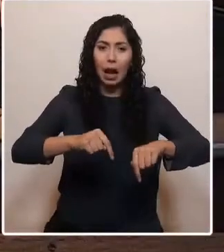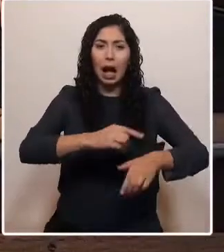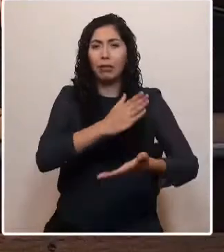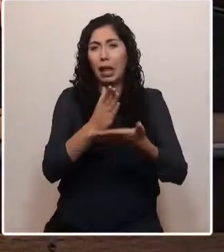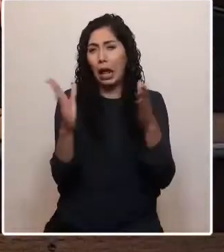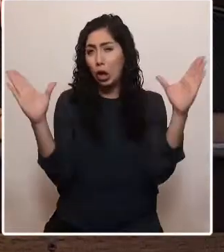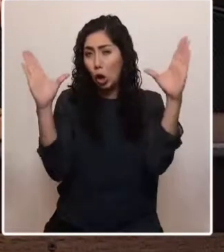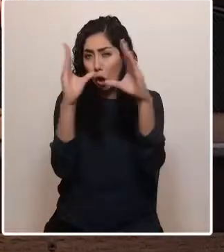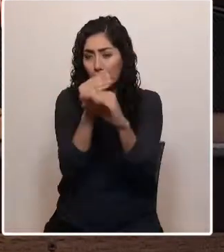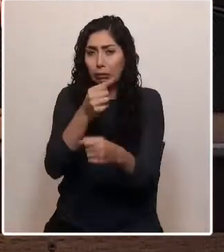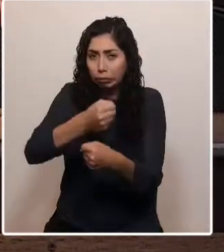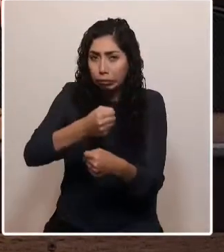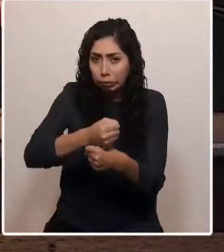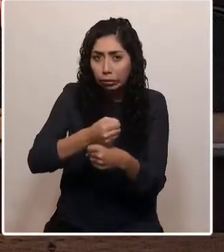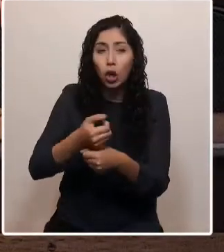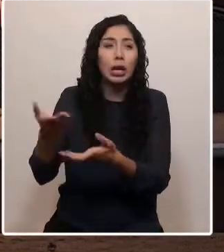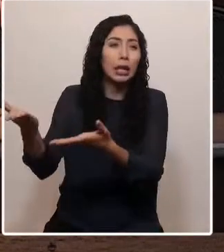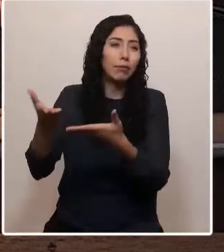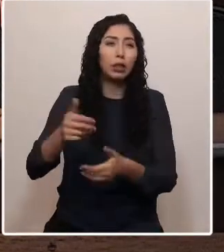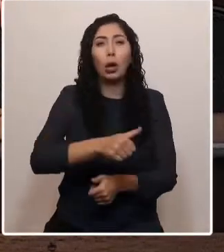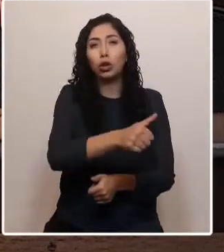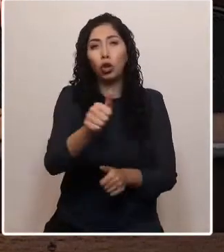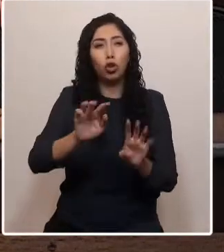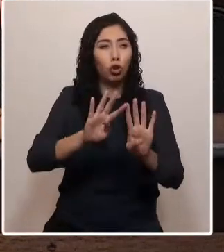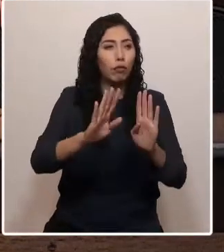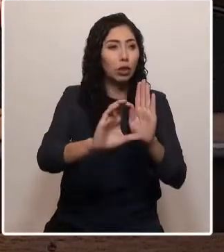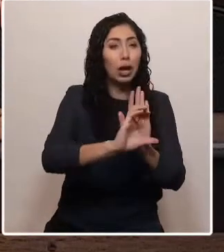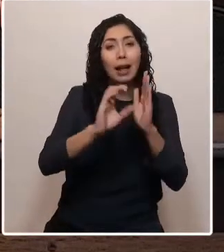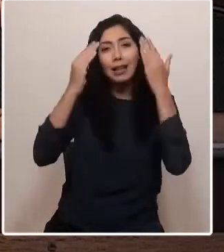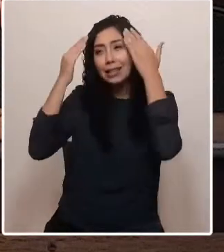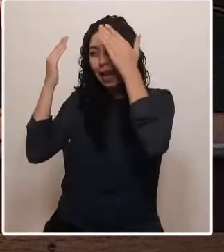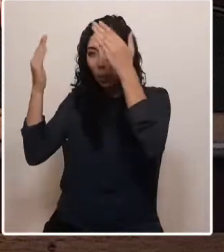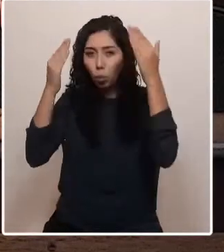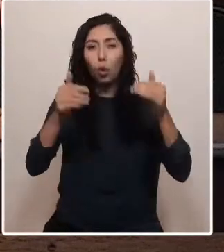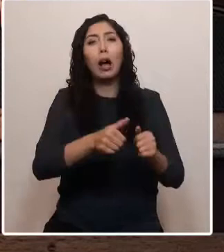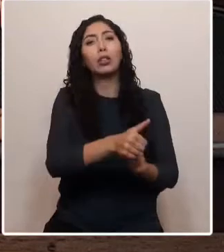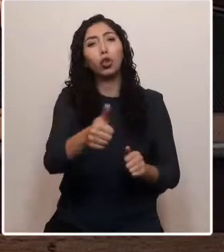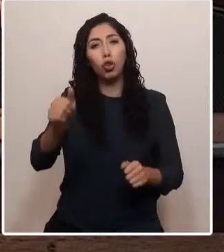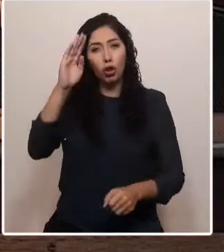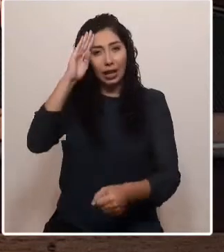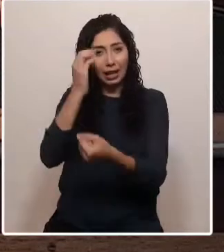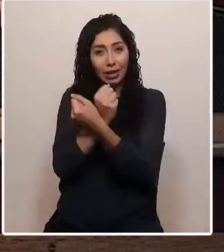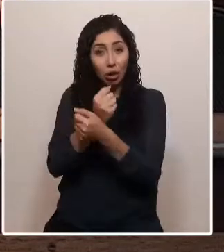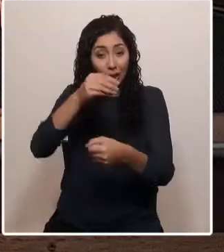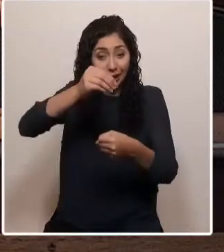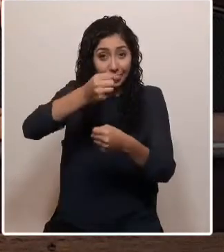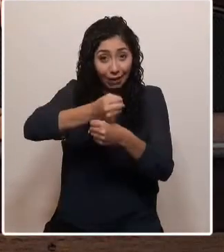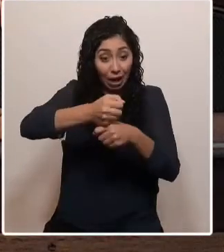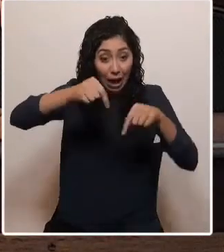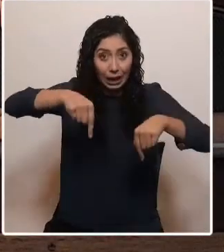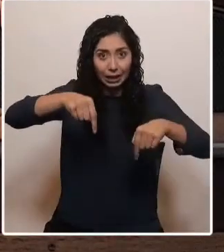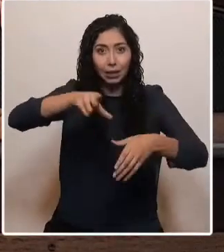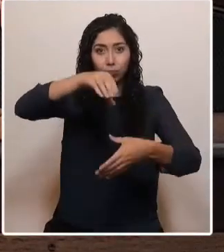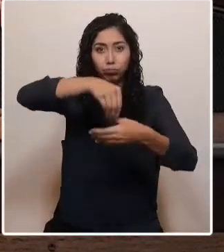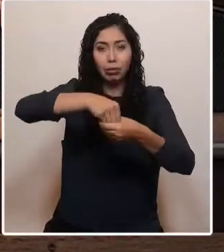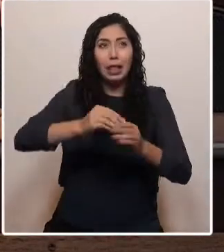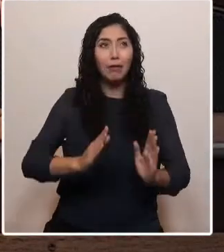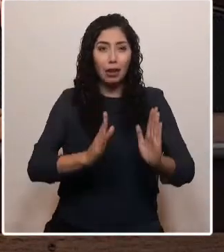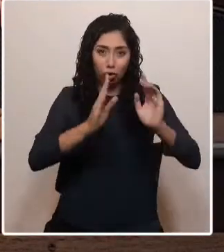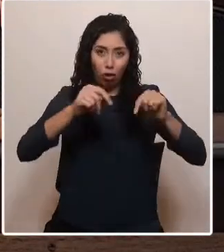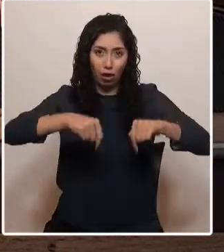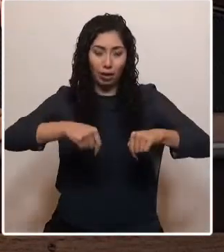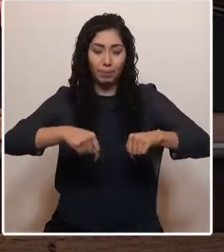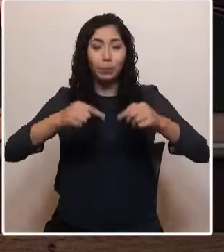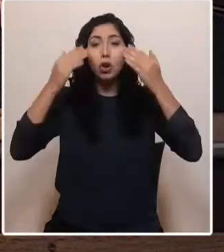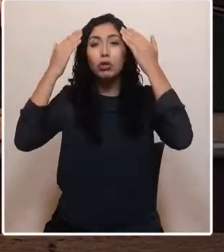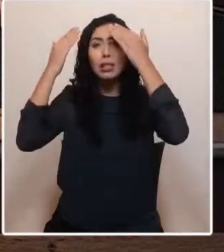todos los convencionales a dar un saludo afectuoso a todos los efectivos de carabineros que hoy en día se encuentran acá en este edificio. Y les mando un gran saludo a